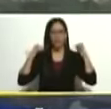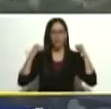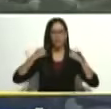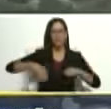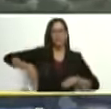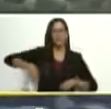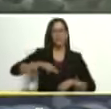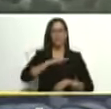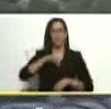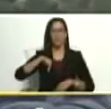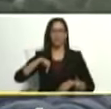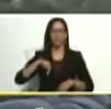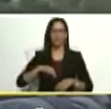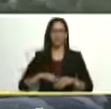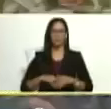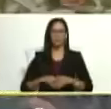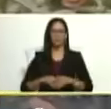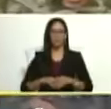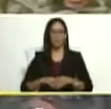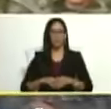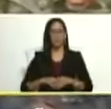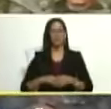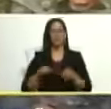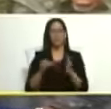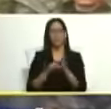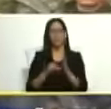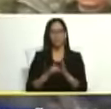es nuestro, de los cuales